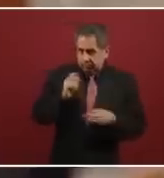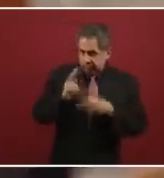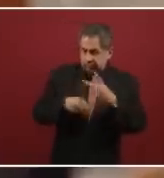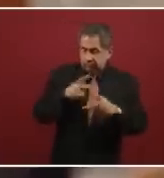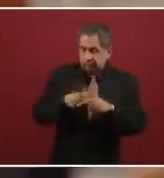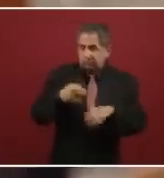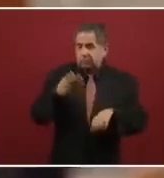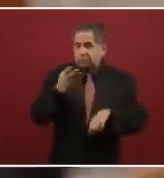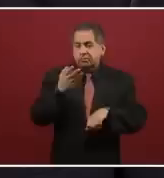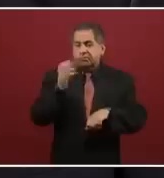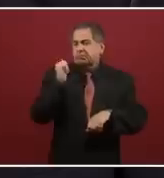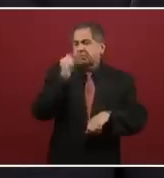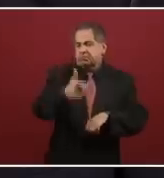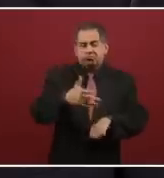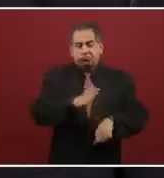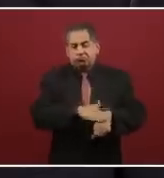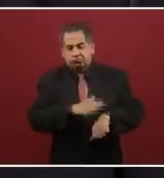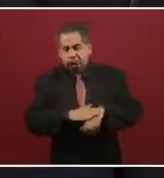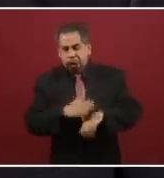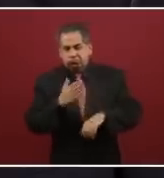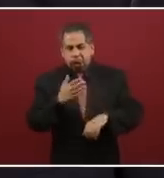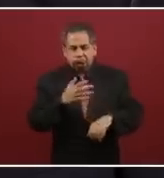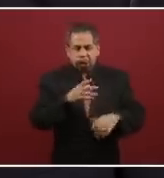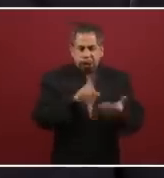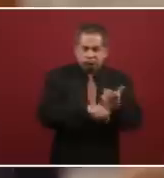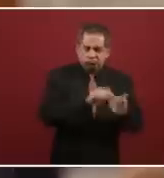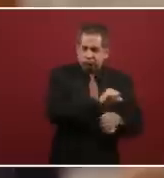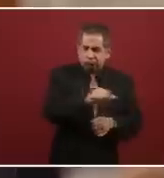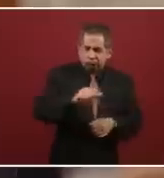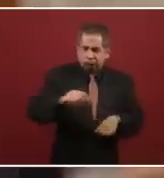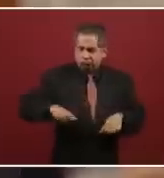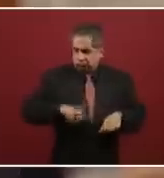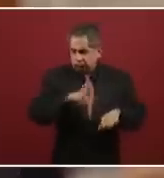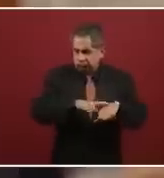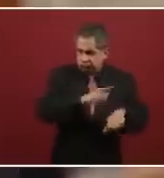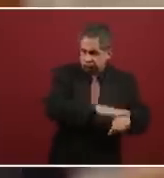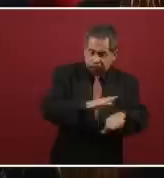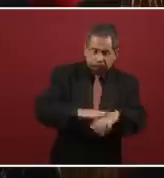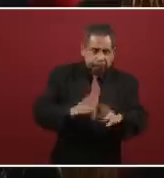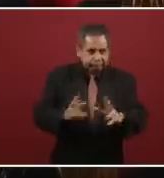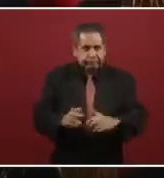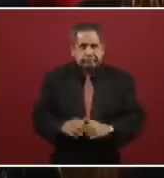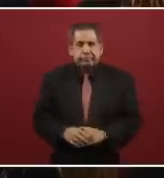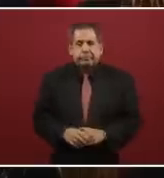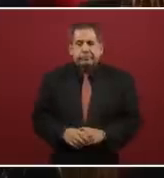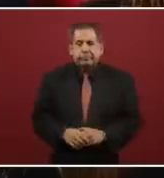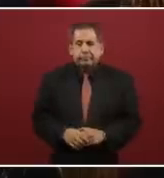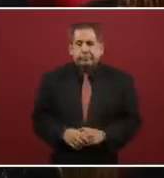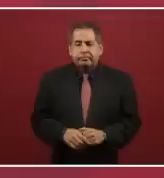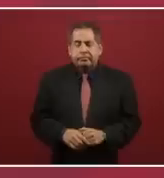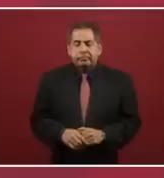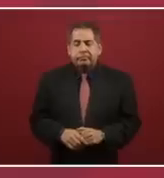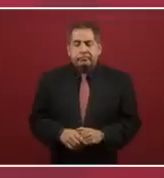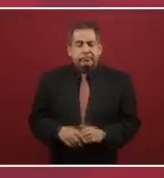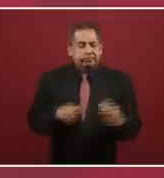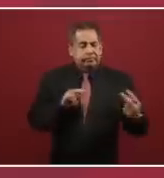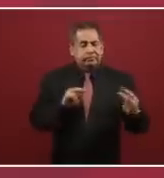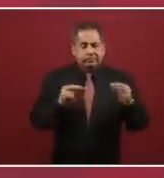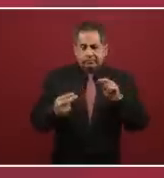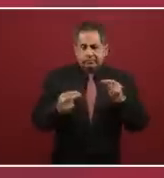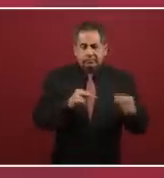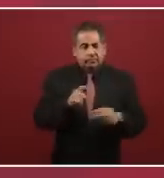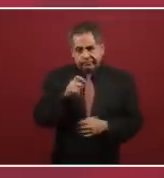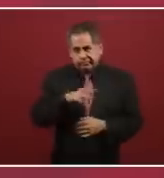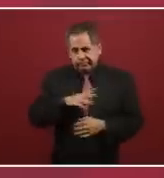¿Hará usted algún llamado o recordatorio a los gobernadores en este sentido? O sea, son posturas, ¿sí?,